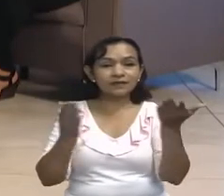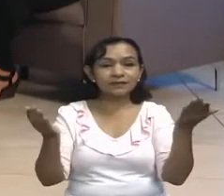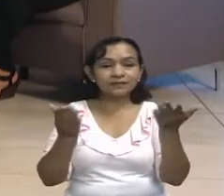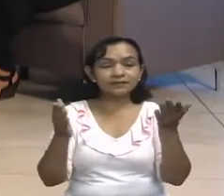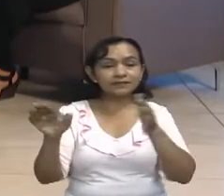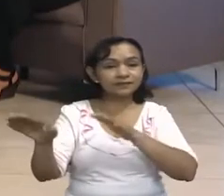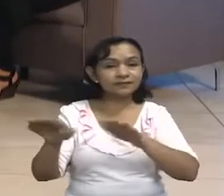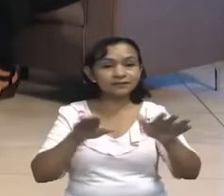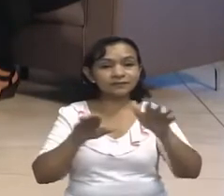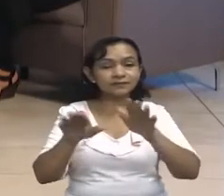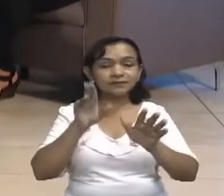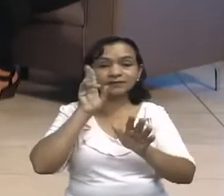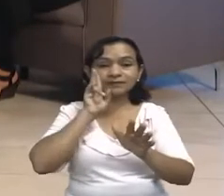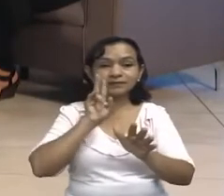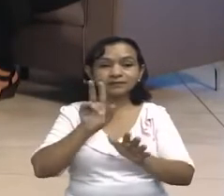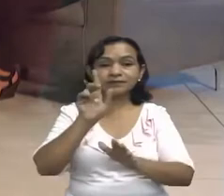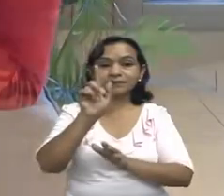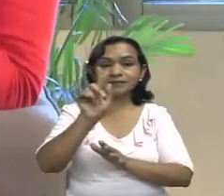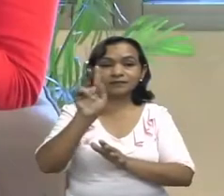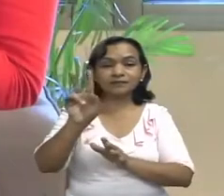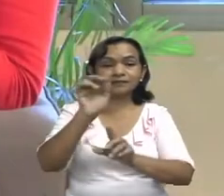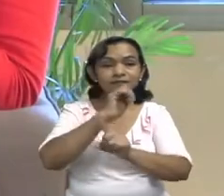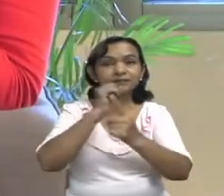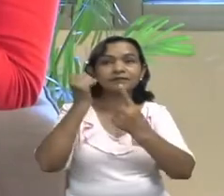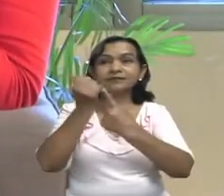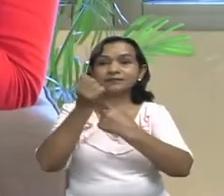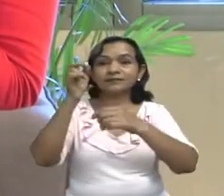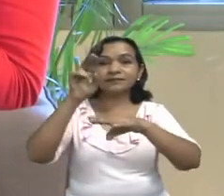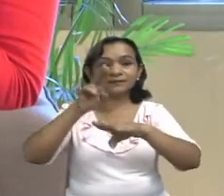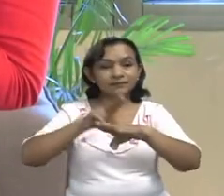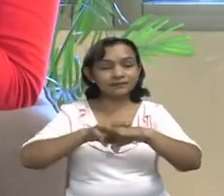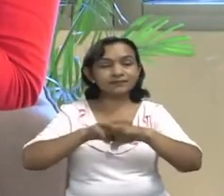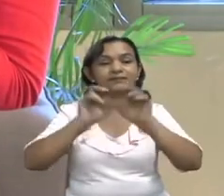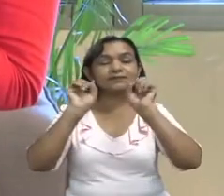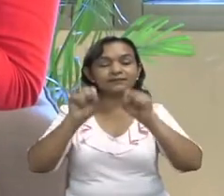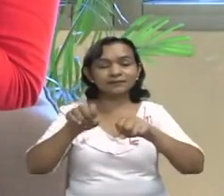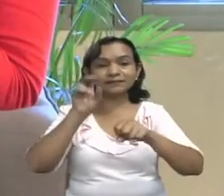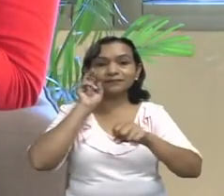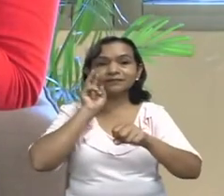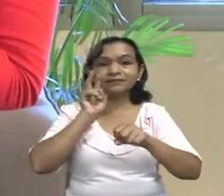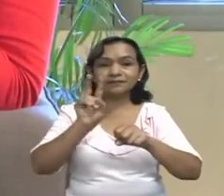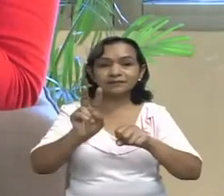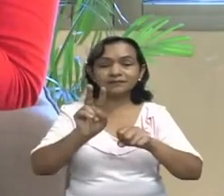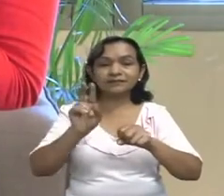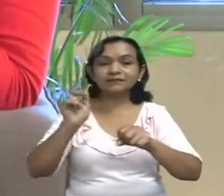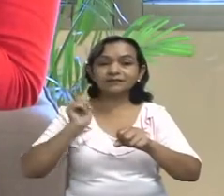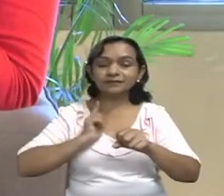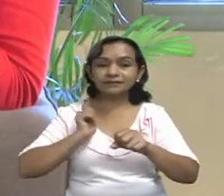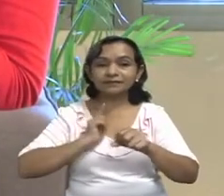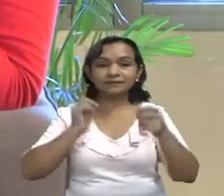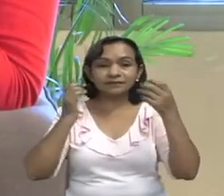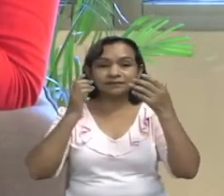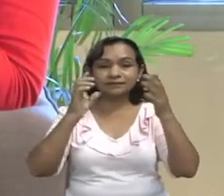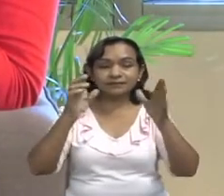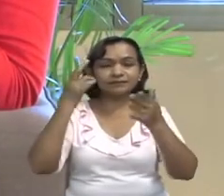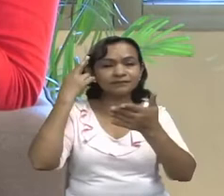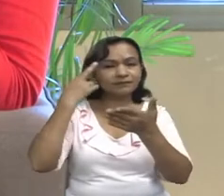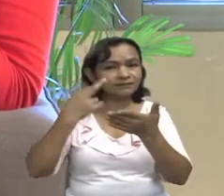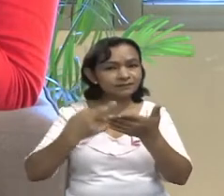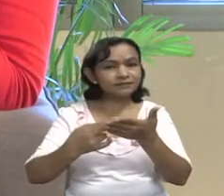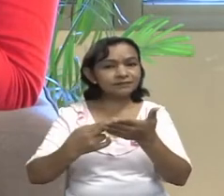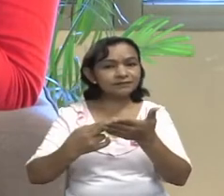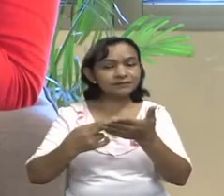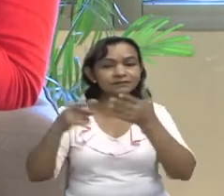no podemos ver en otros medios, pero en el de la Asamblea Nacional sí lo teníamos. También habían transmisiones, me acuerdo,